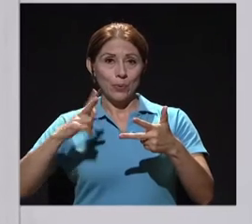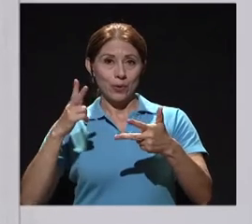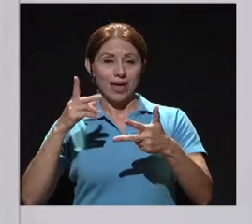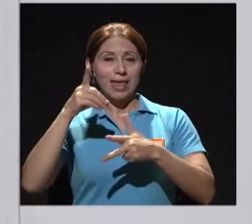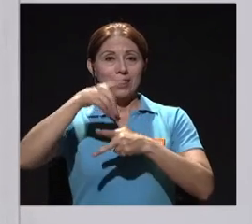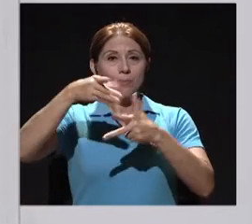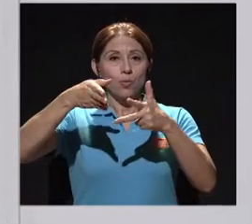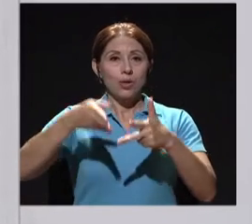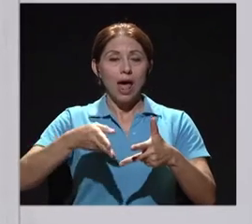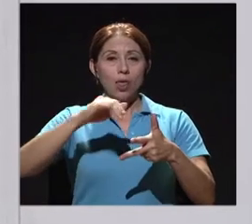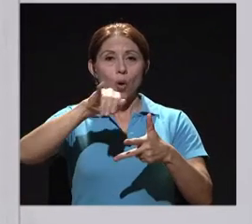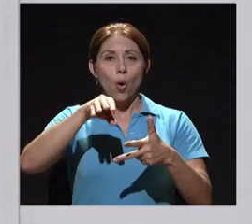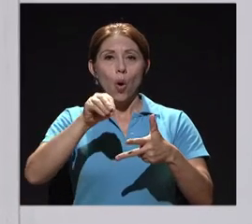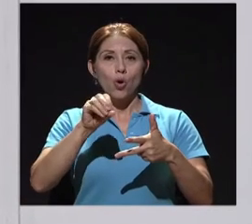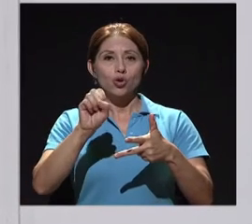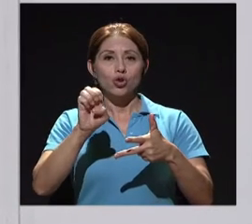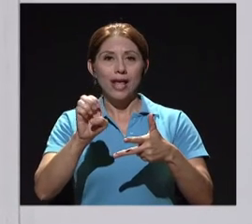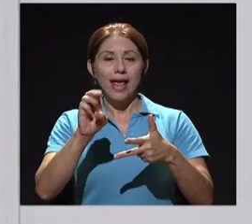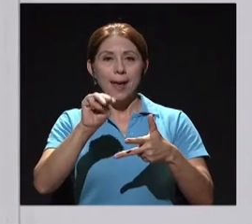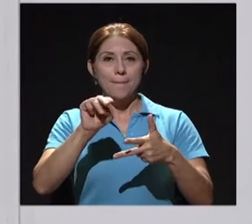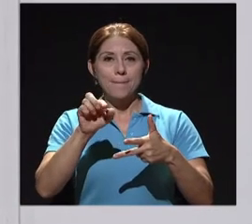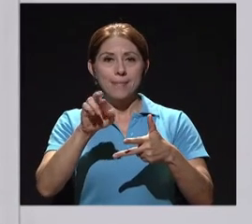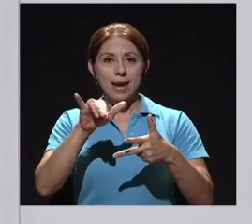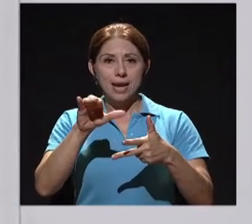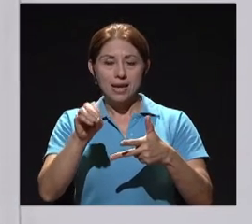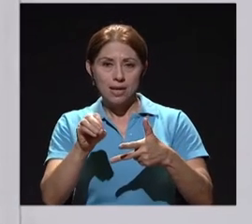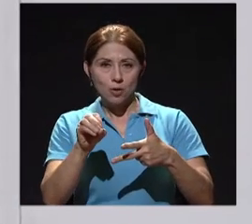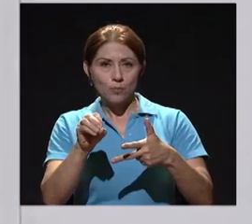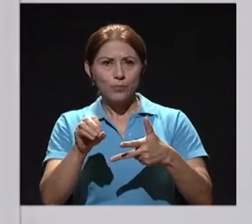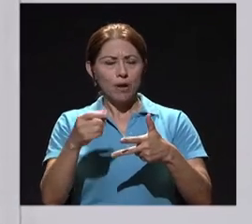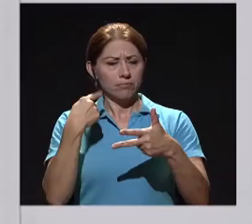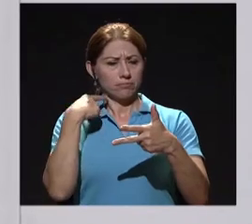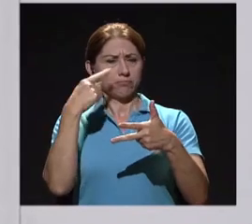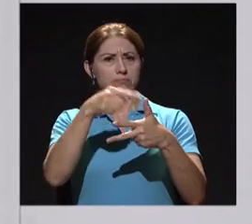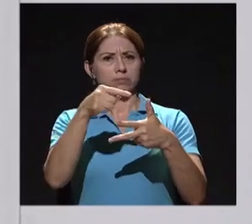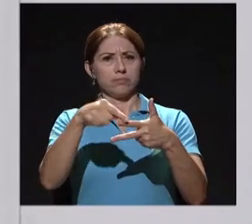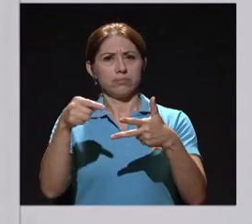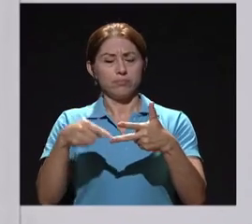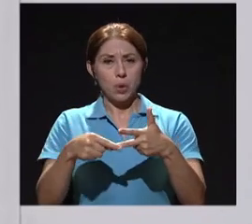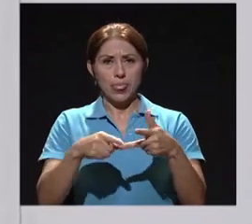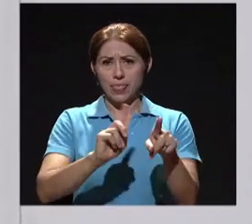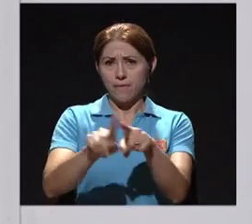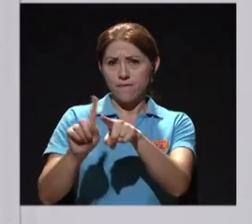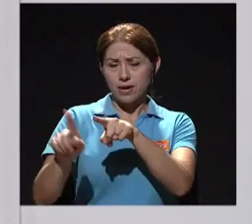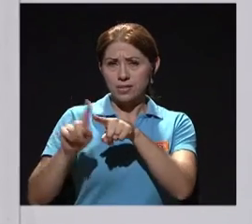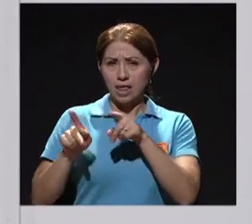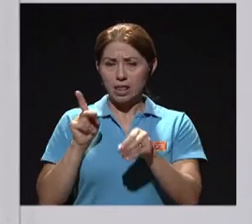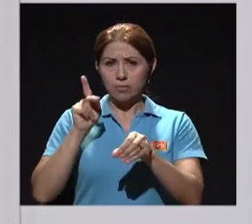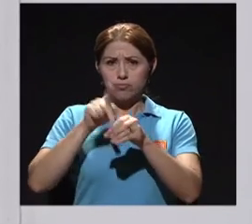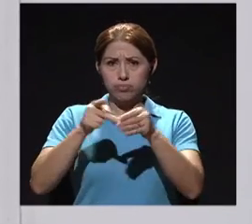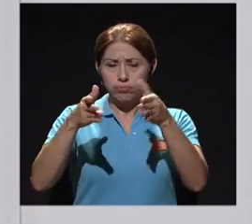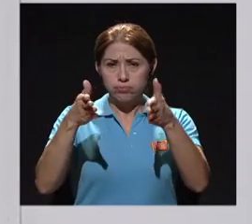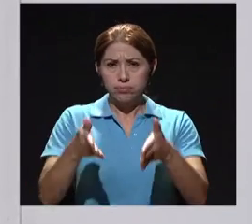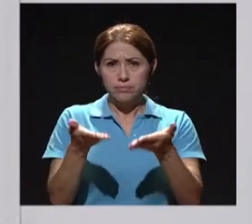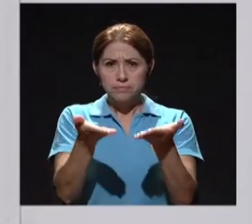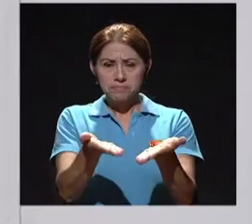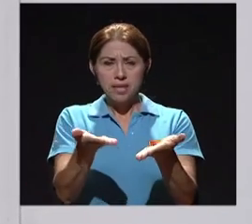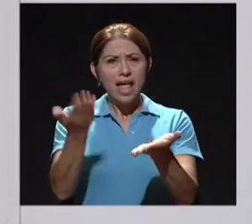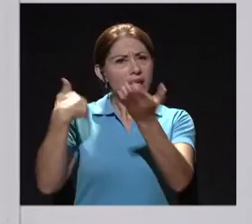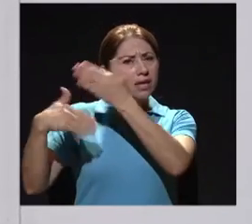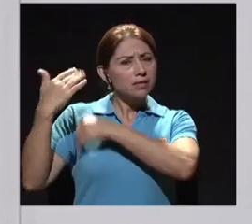entonces uno puede ver la diversidad de actores verdad que estaban en ese momento ya